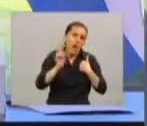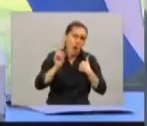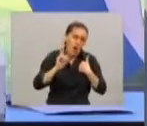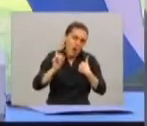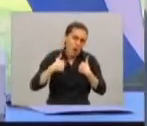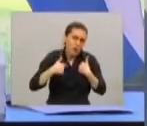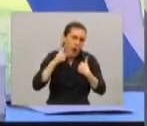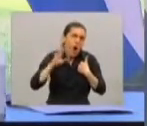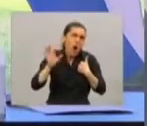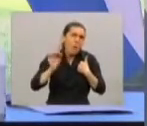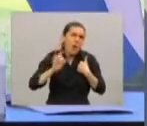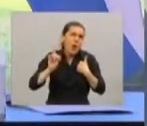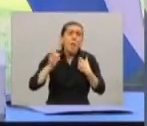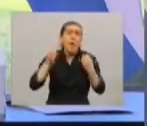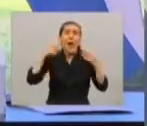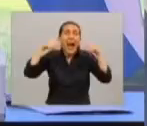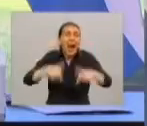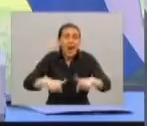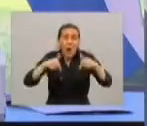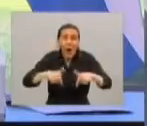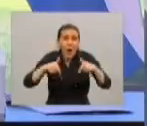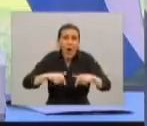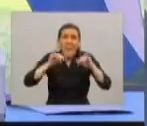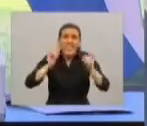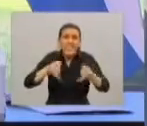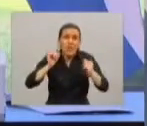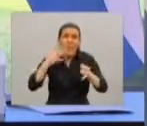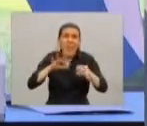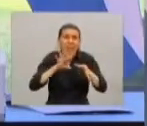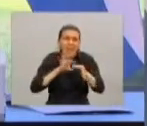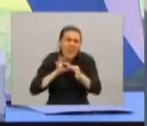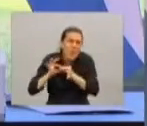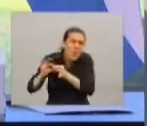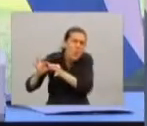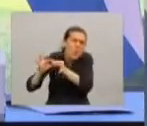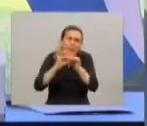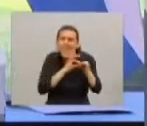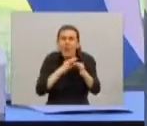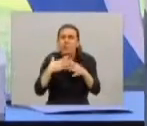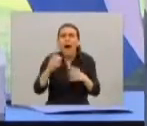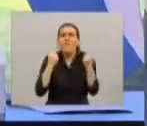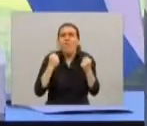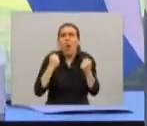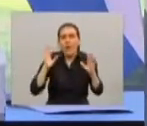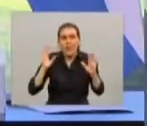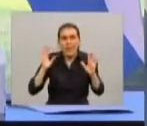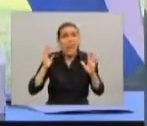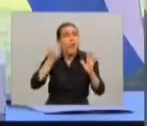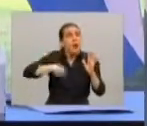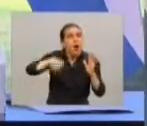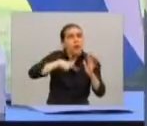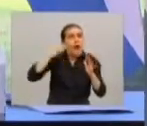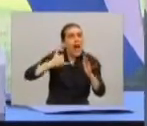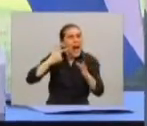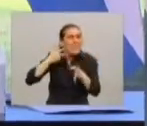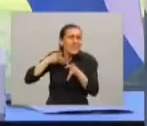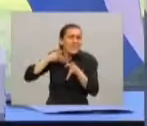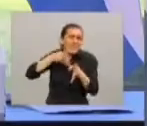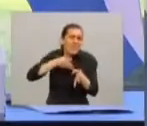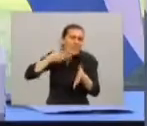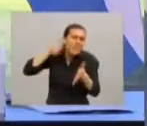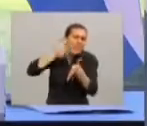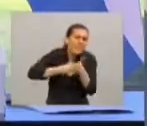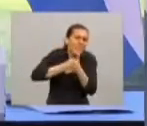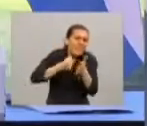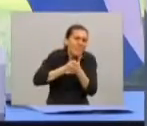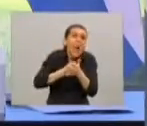que mirar la Argentina como un todo, sino ver las cuestiones regionales. Y eso va a haber que monitorearlo. Las tasas de letalidad